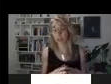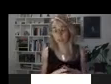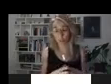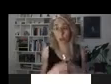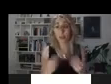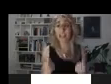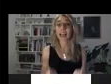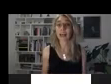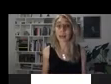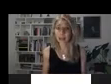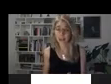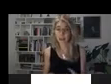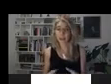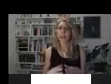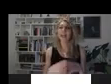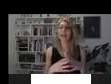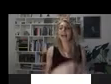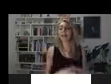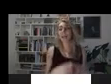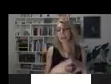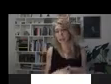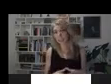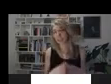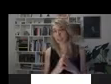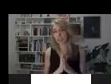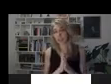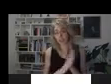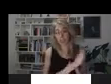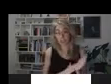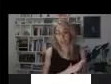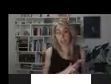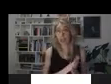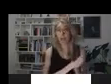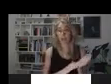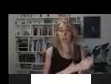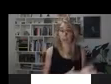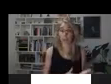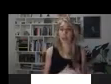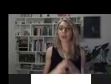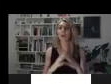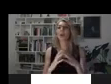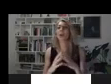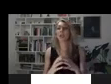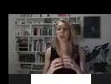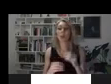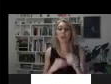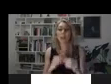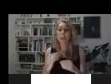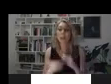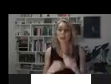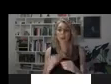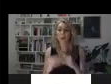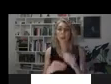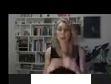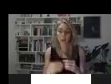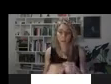herramientas mucho más a la mano. La Cámara Argentina de Galerías, Meridiano,